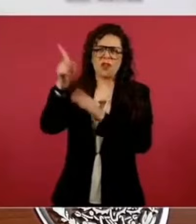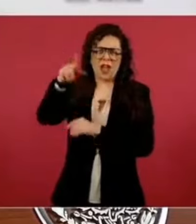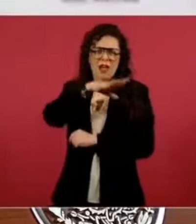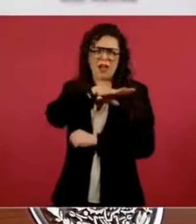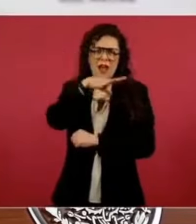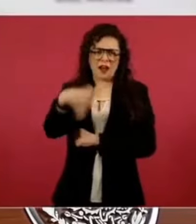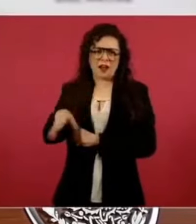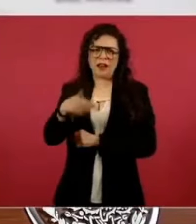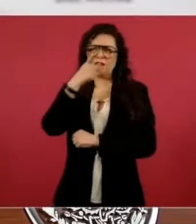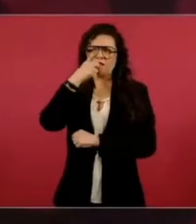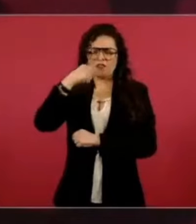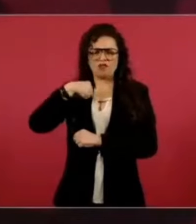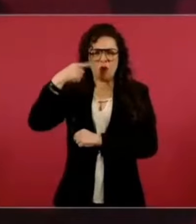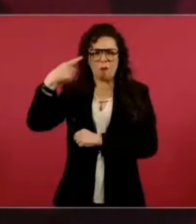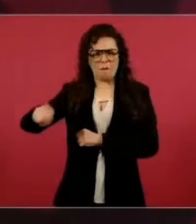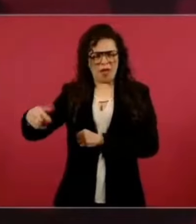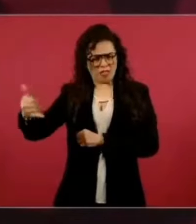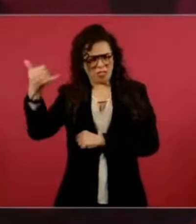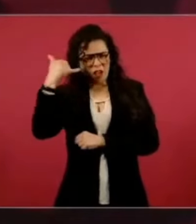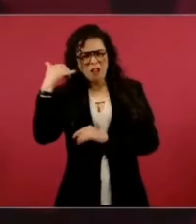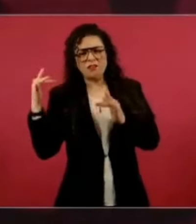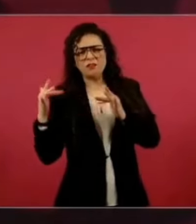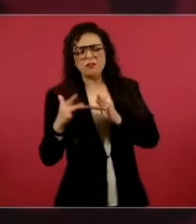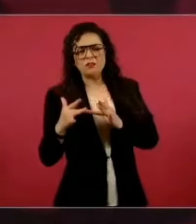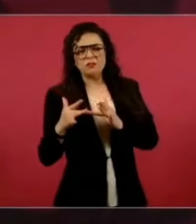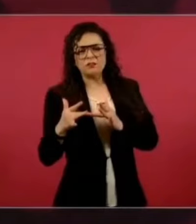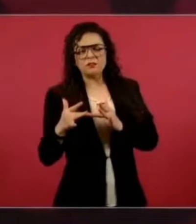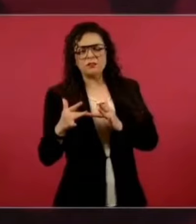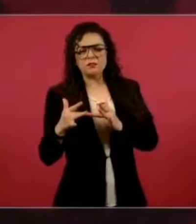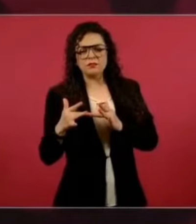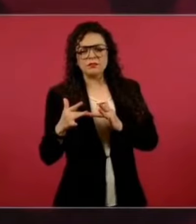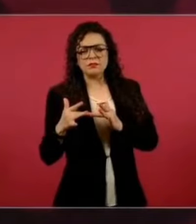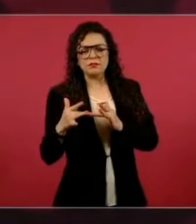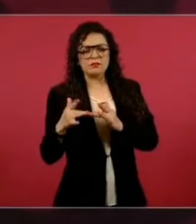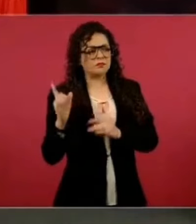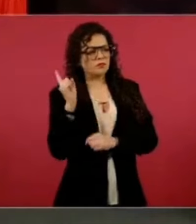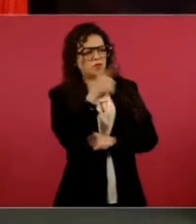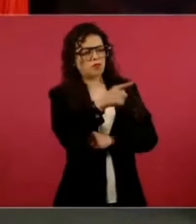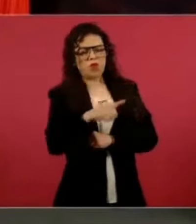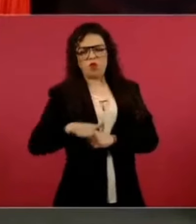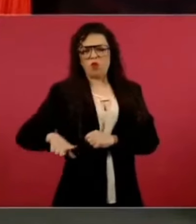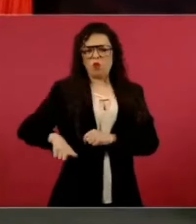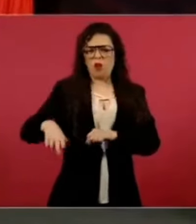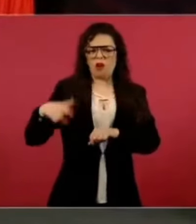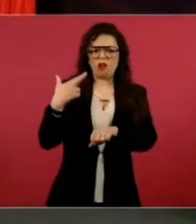parte háblenle al gobernador Díganle al presidente